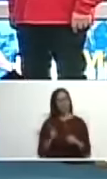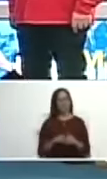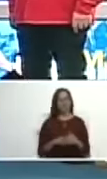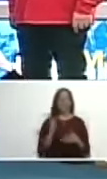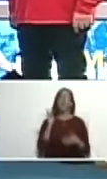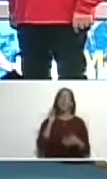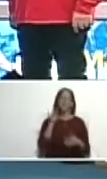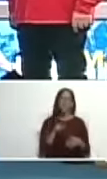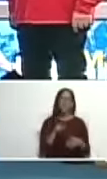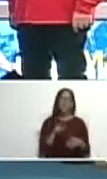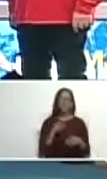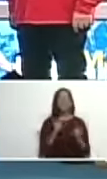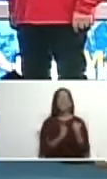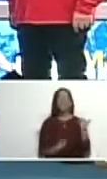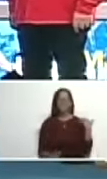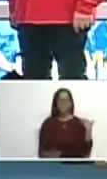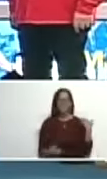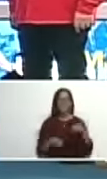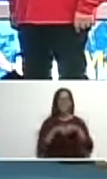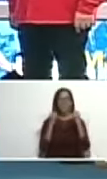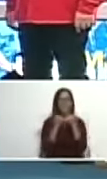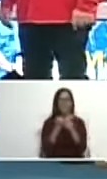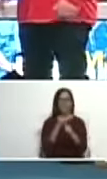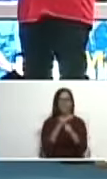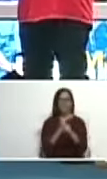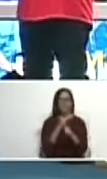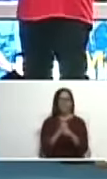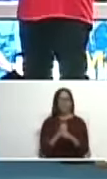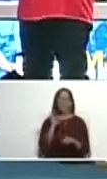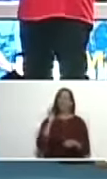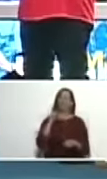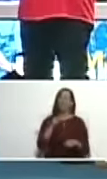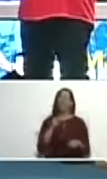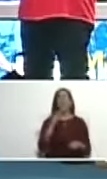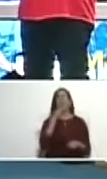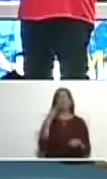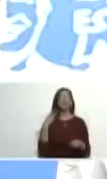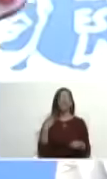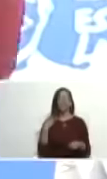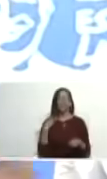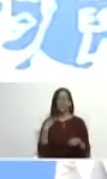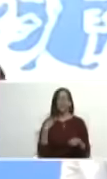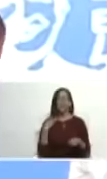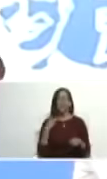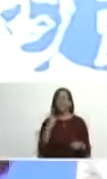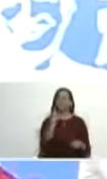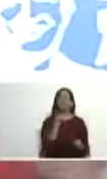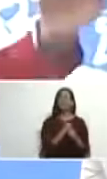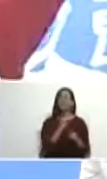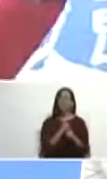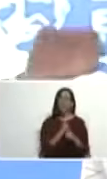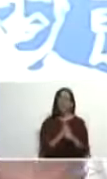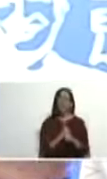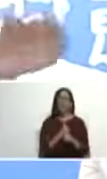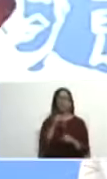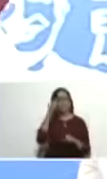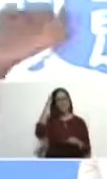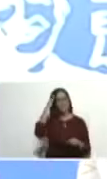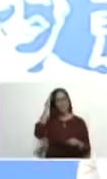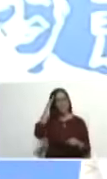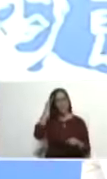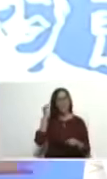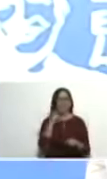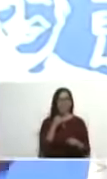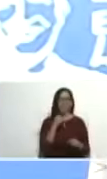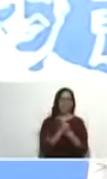Usted es el presidente de la clase obrera. Usted orgullosamente es un trabajador. ¿Y usted sabe qué dicen